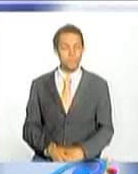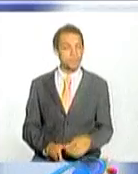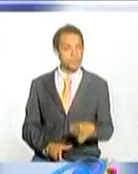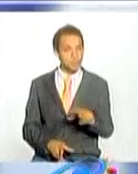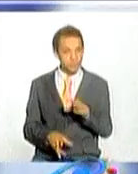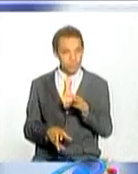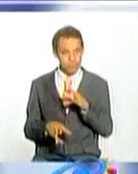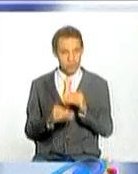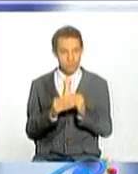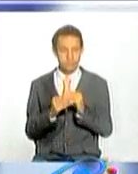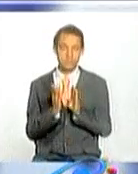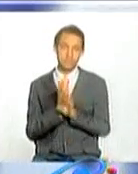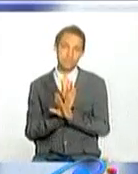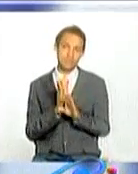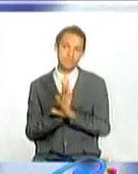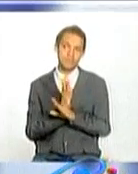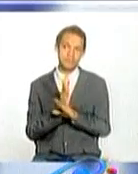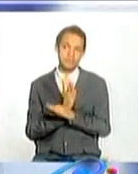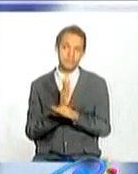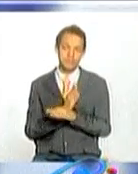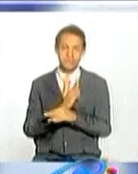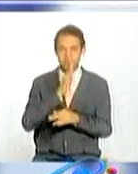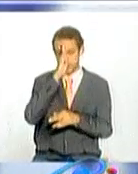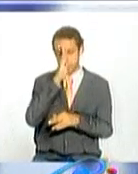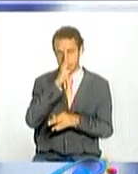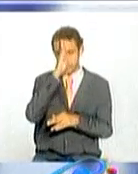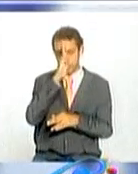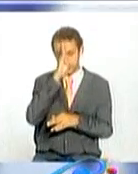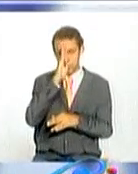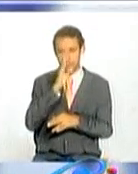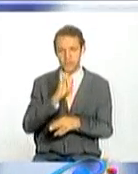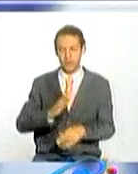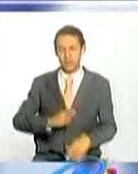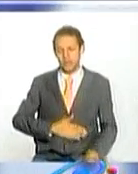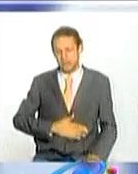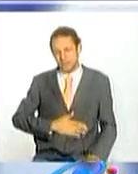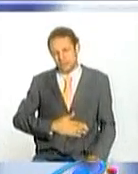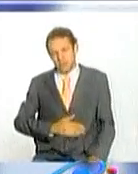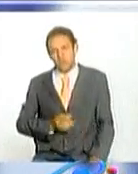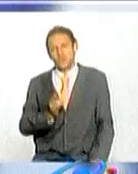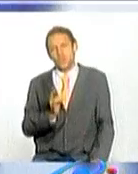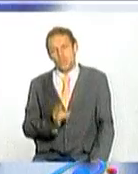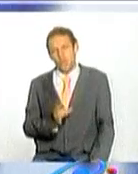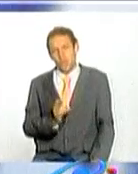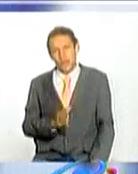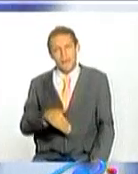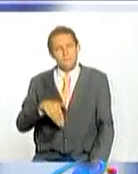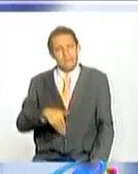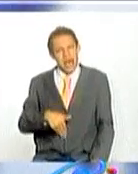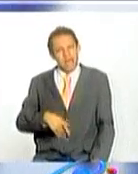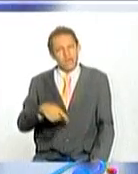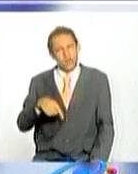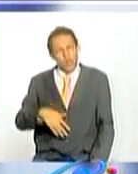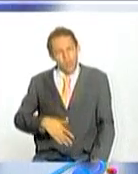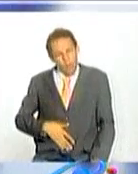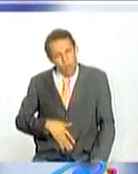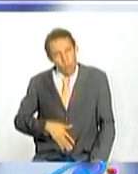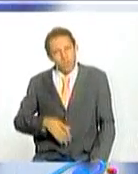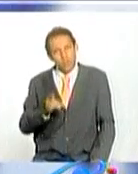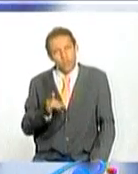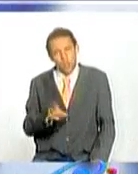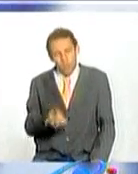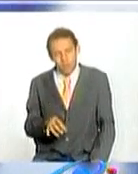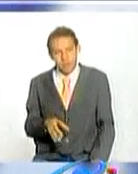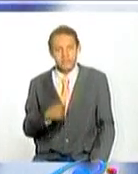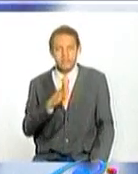digamos, de los problemas más frecuentes de la consulta es el dolor pélvico en las mujeres. En algunos casos, la gran